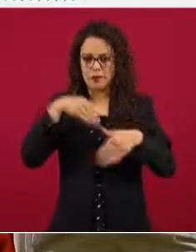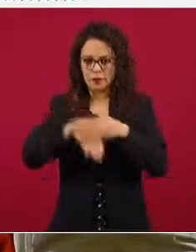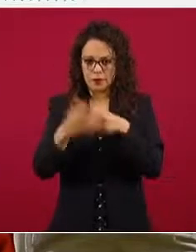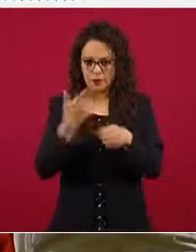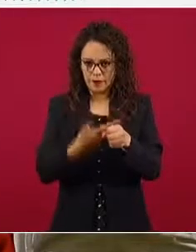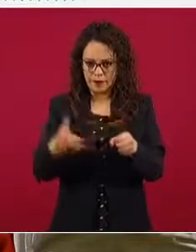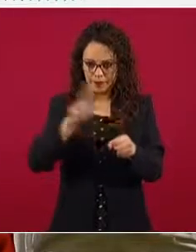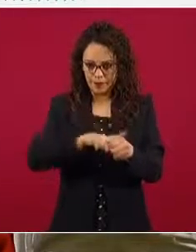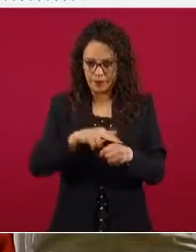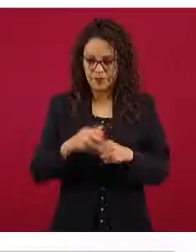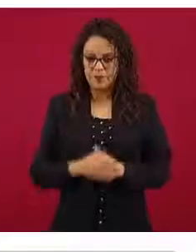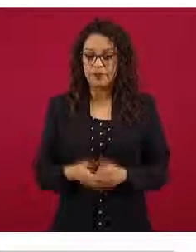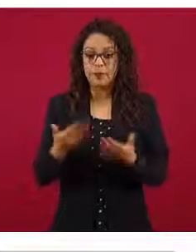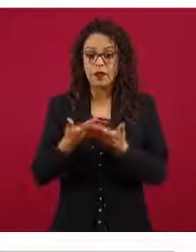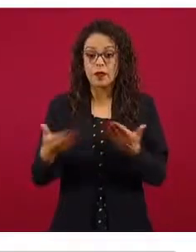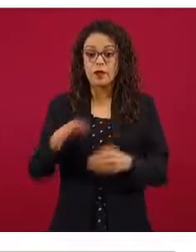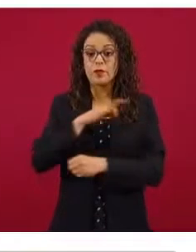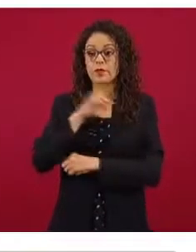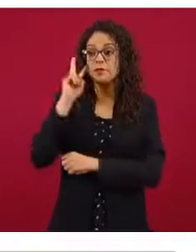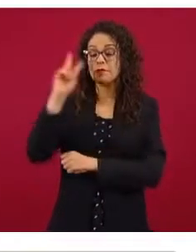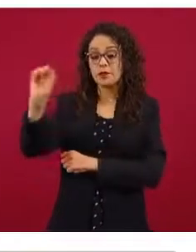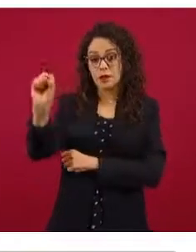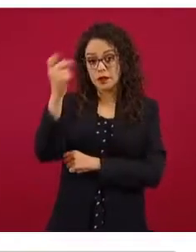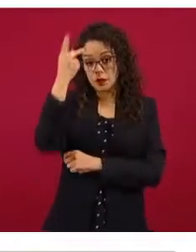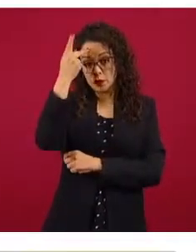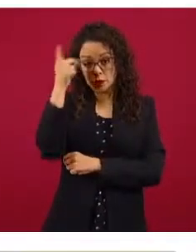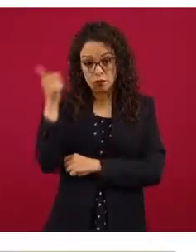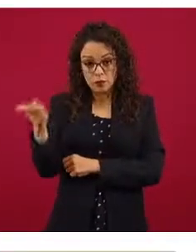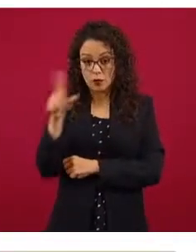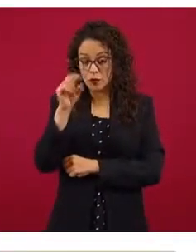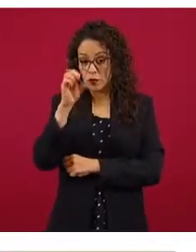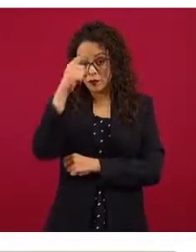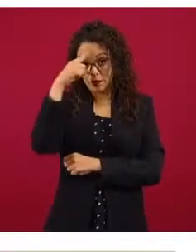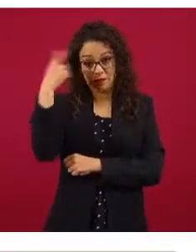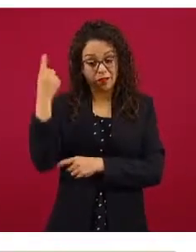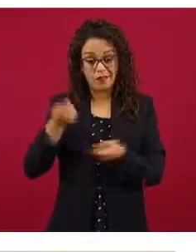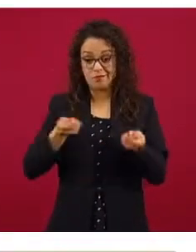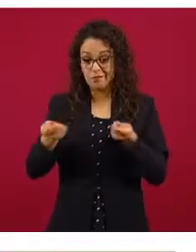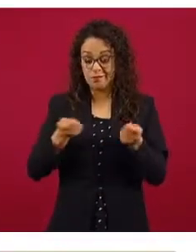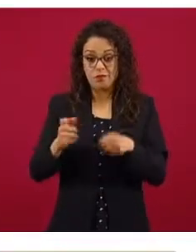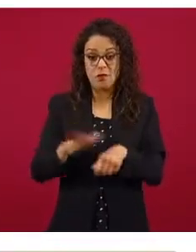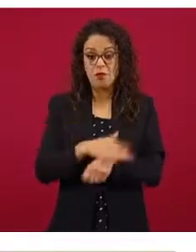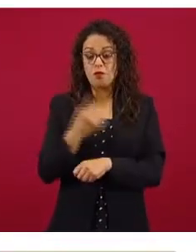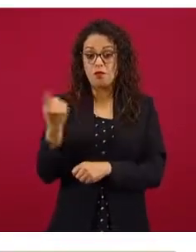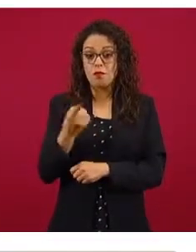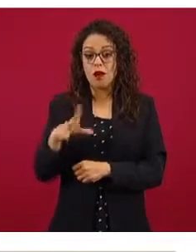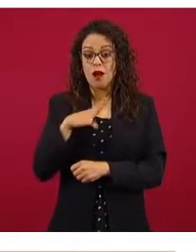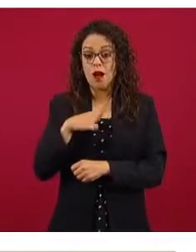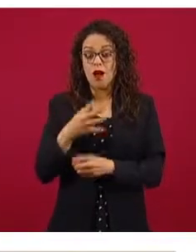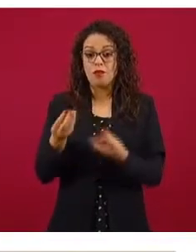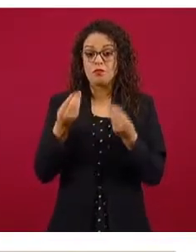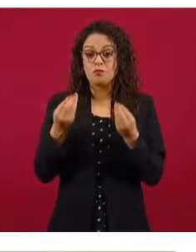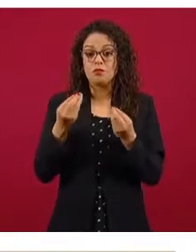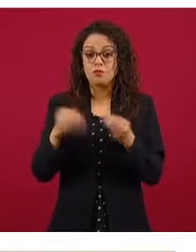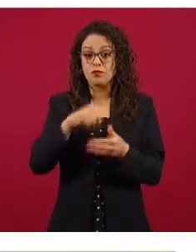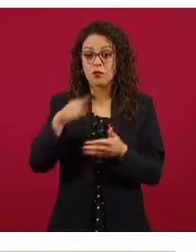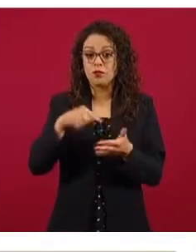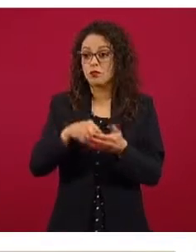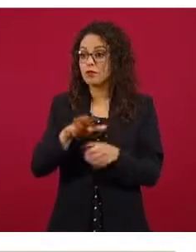Luis Potosí, también una zona de no fácil control por la movilidad que representa la